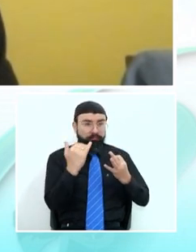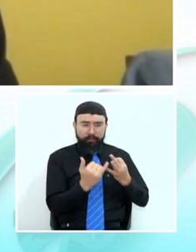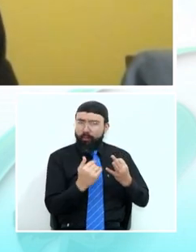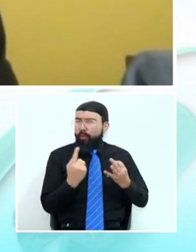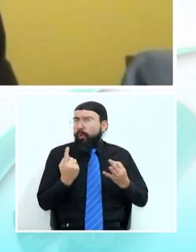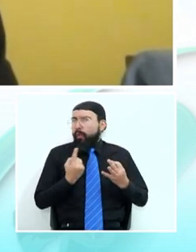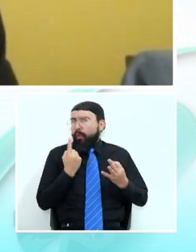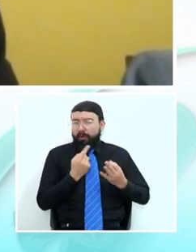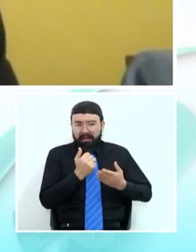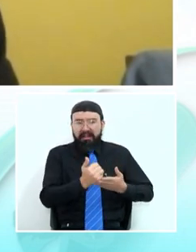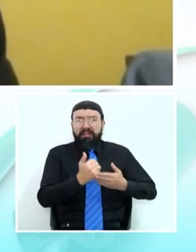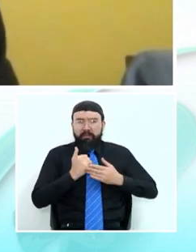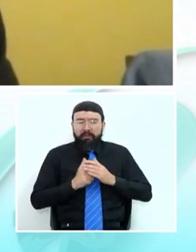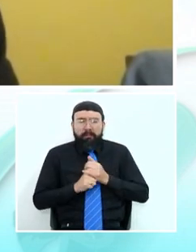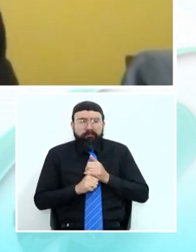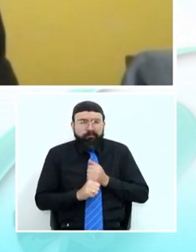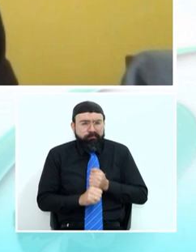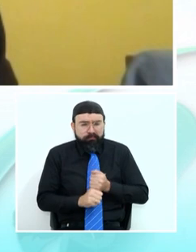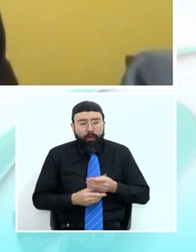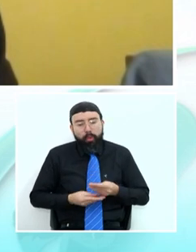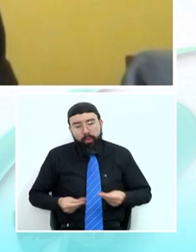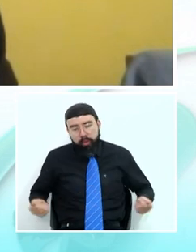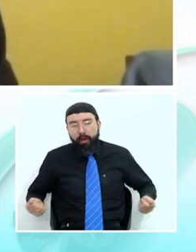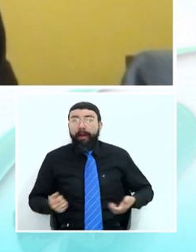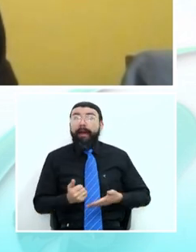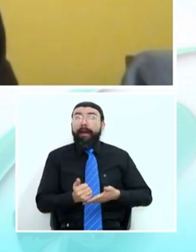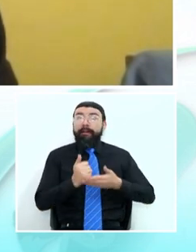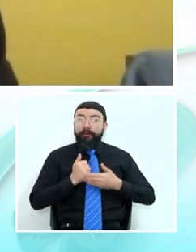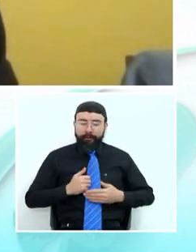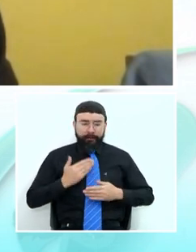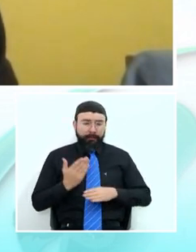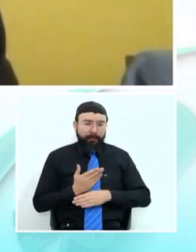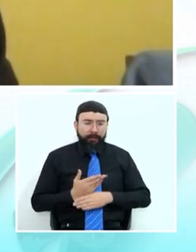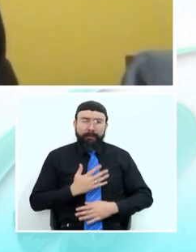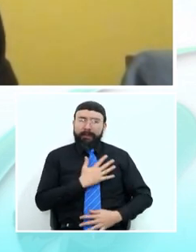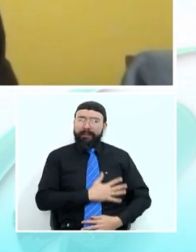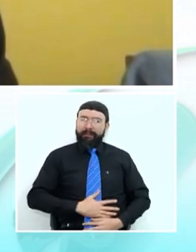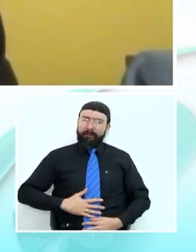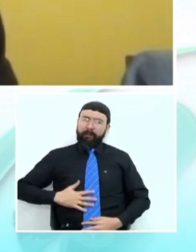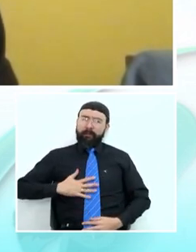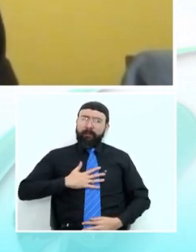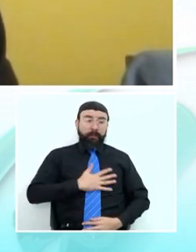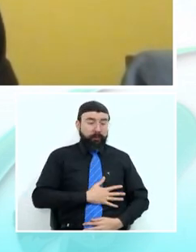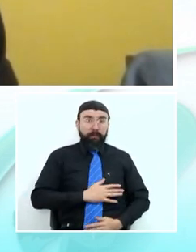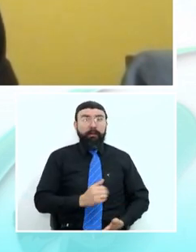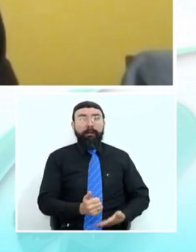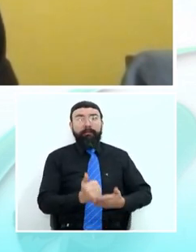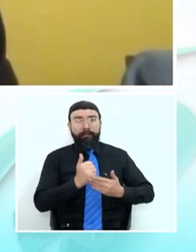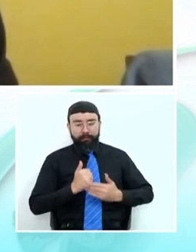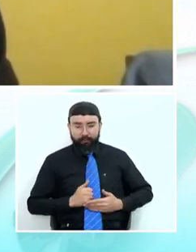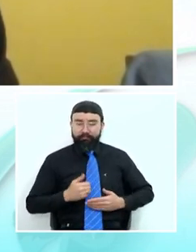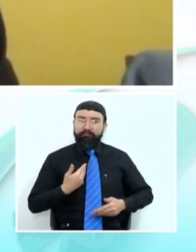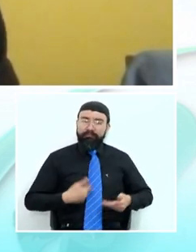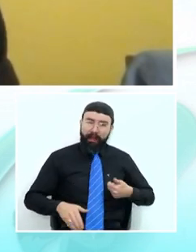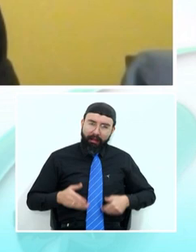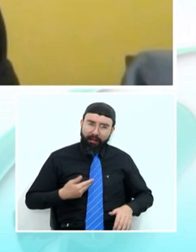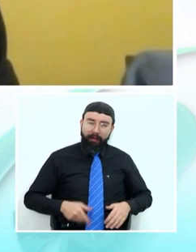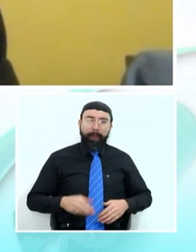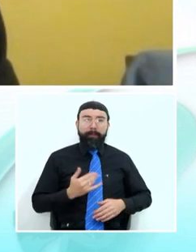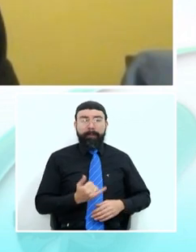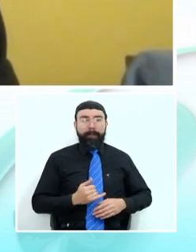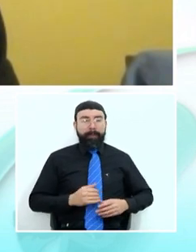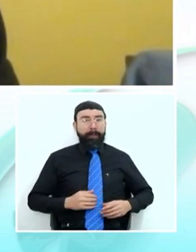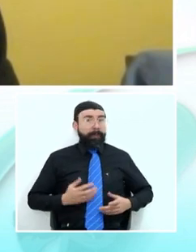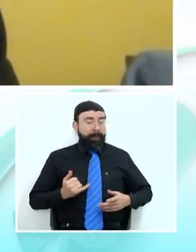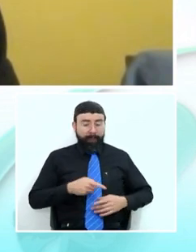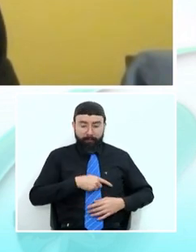tienen la capacidad de ayudar a mejorar todos los problemas que tienen que ver con el intestino, tanto grueso